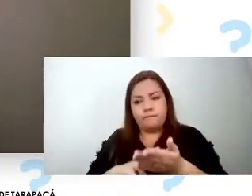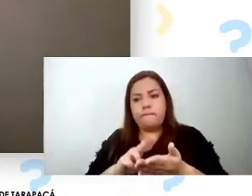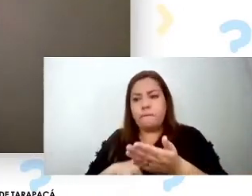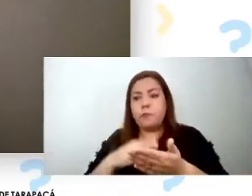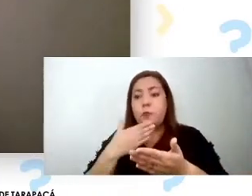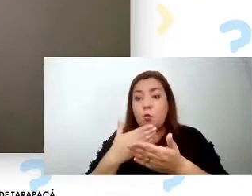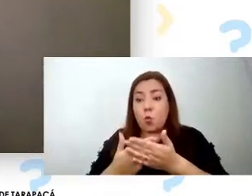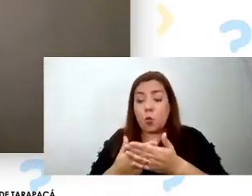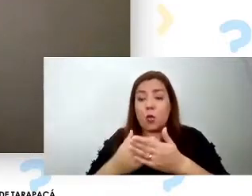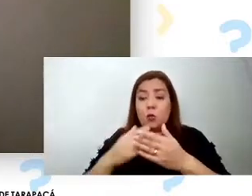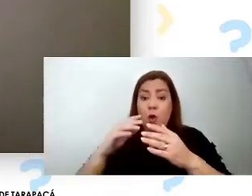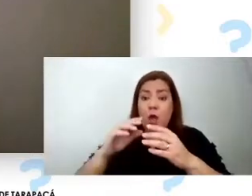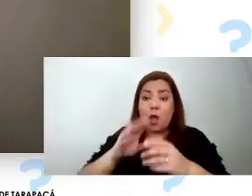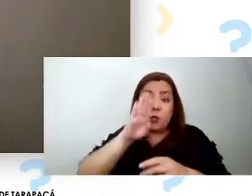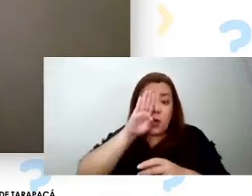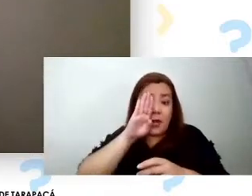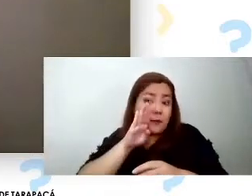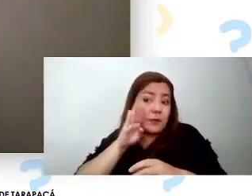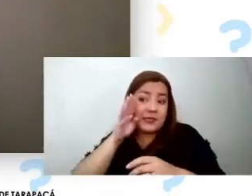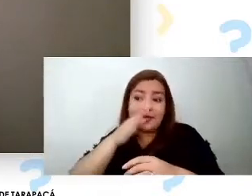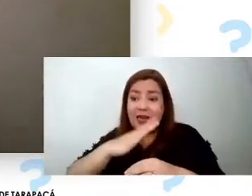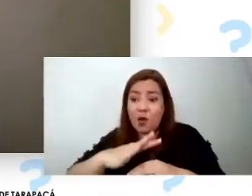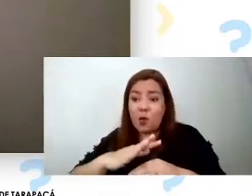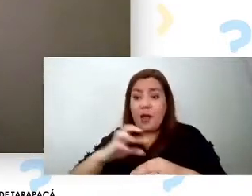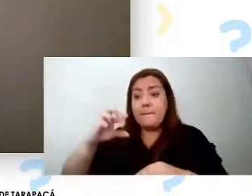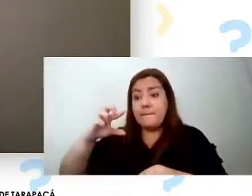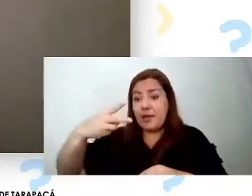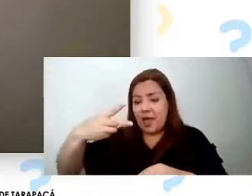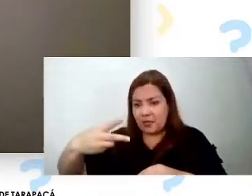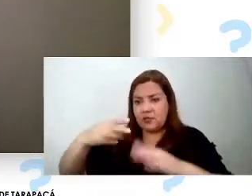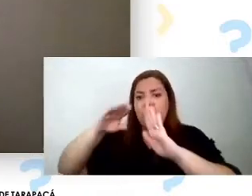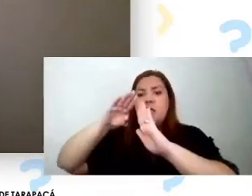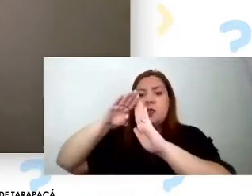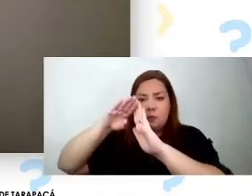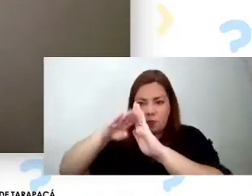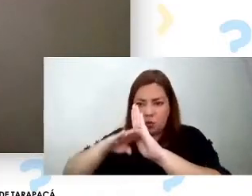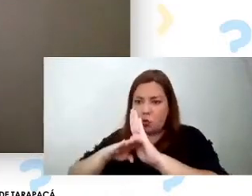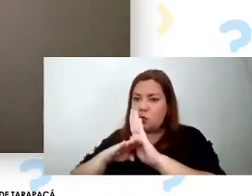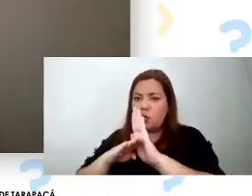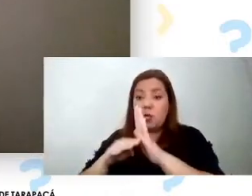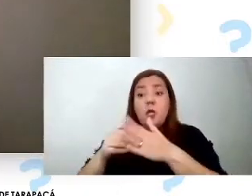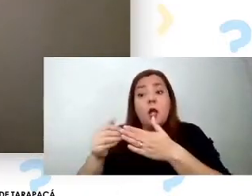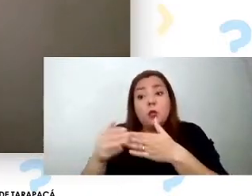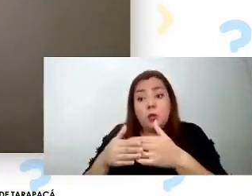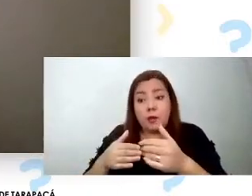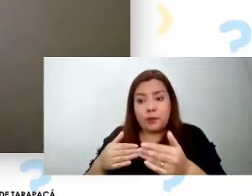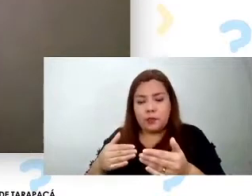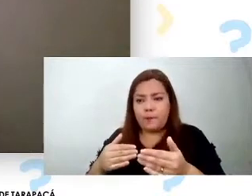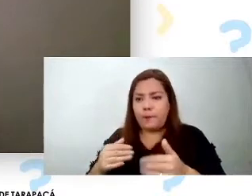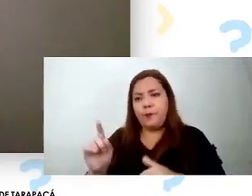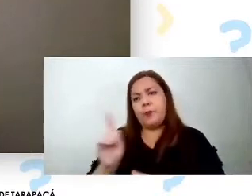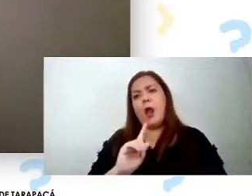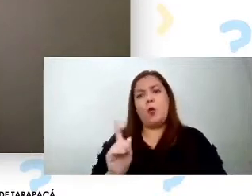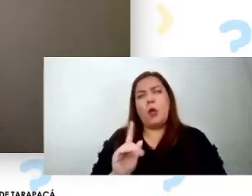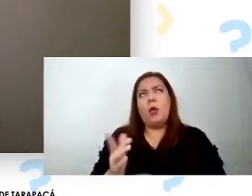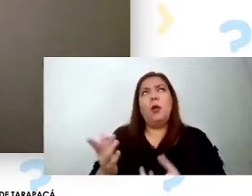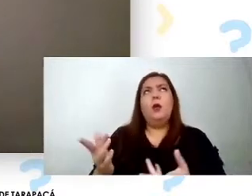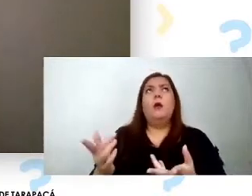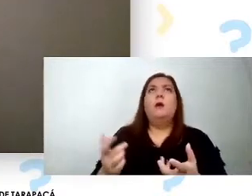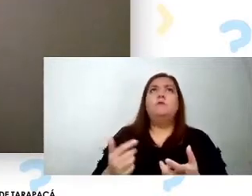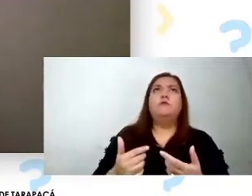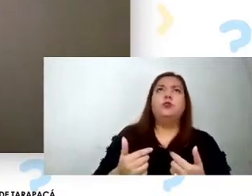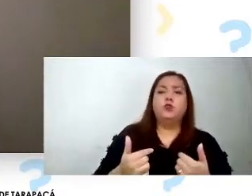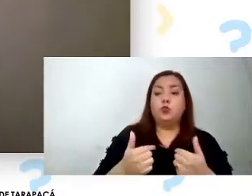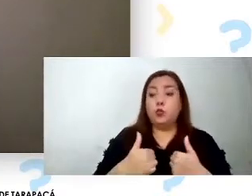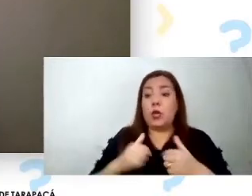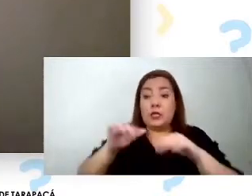de purificación las aguas, el pH disminuye en forma natural. No es que se esté en un